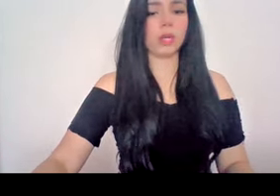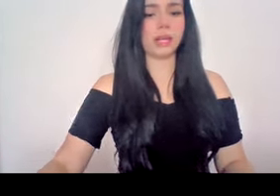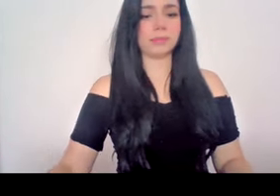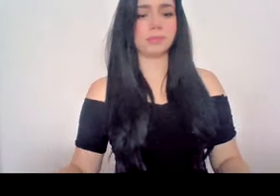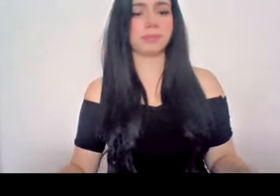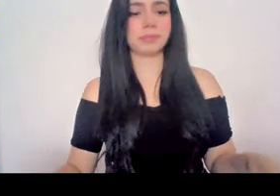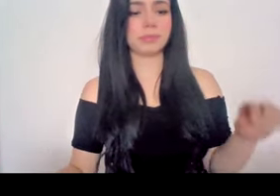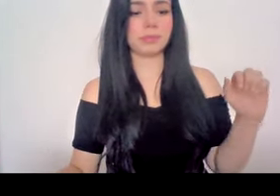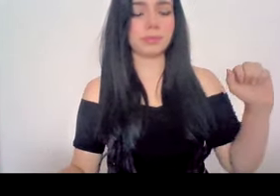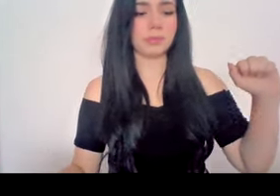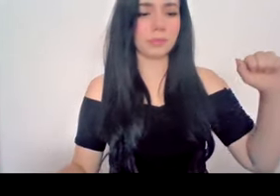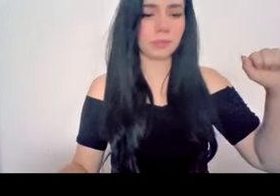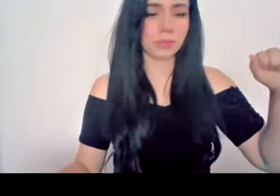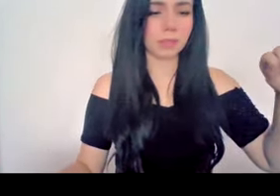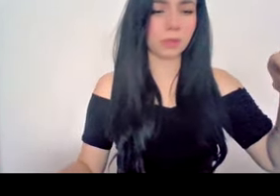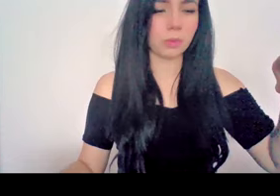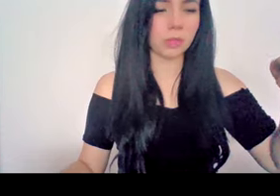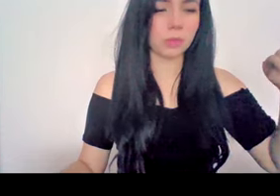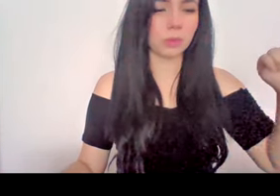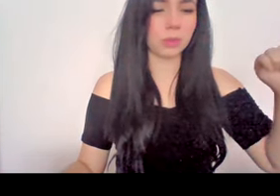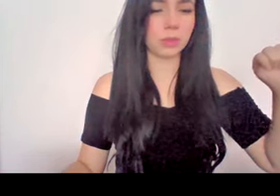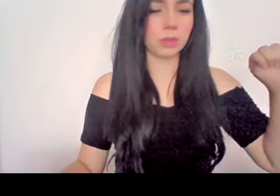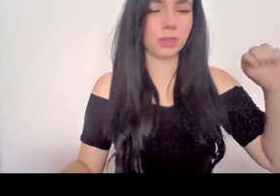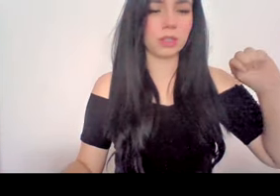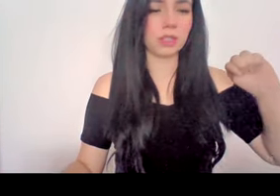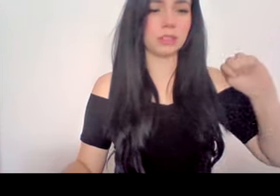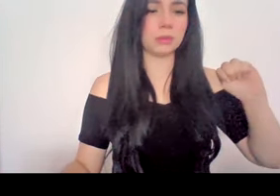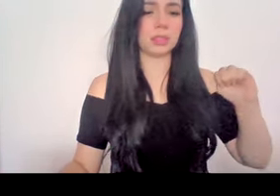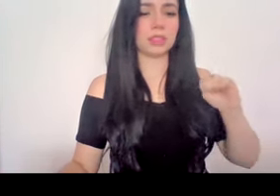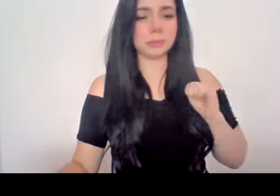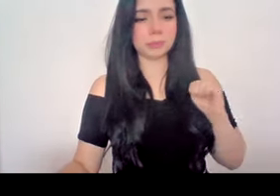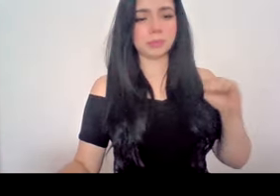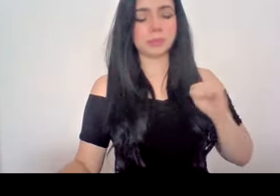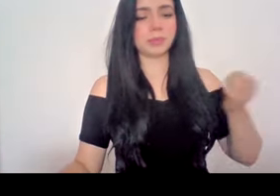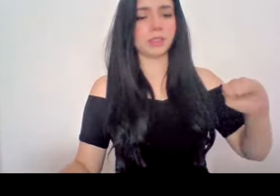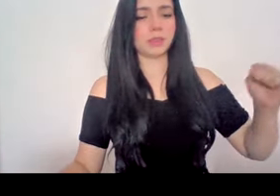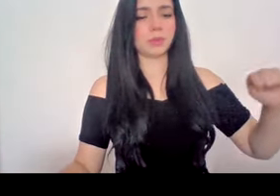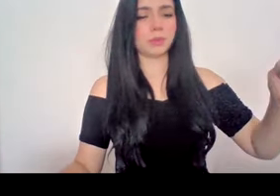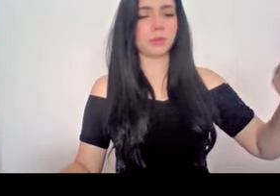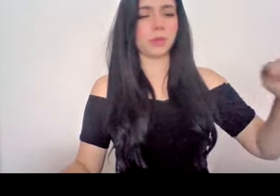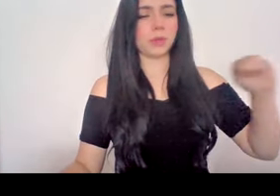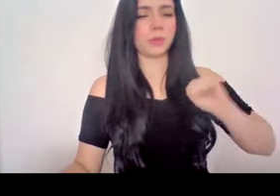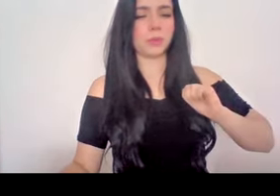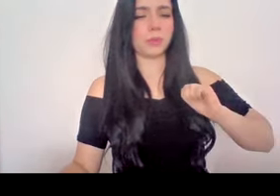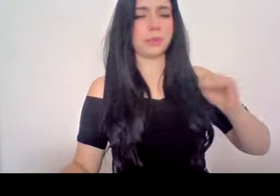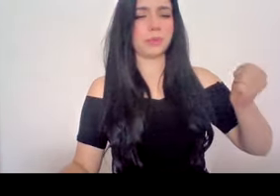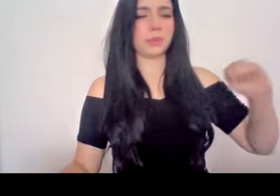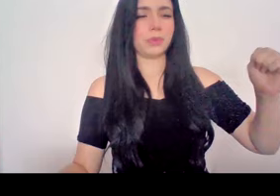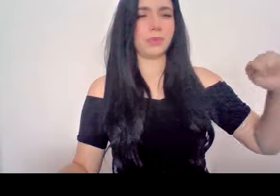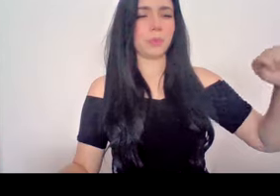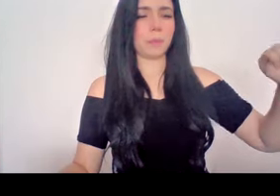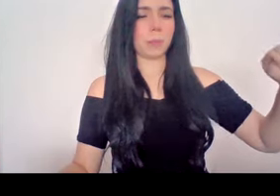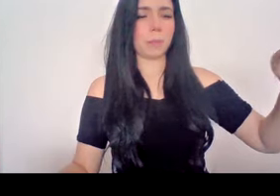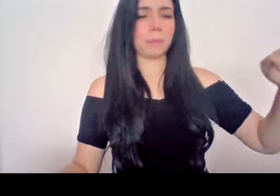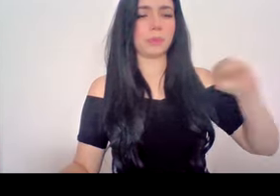con nuera. ¿Ven cómo hago? Hacemos así y hacemos